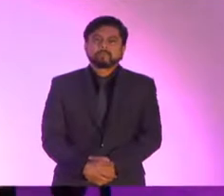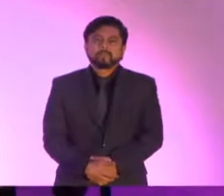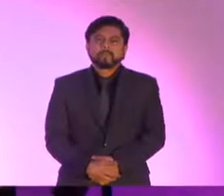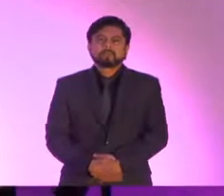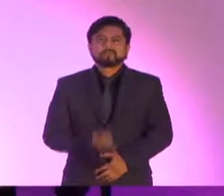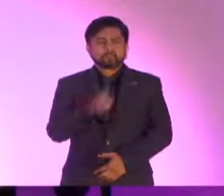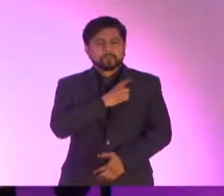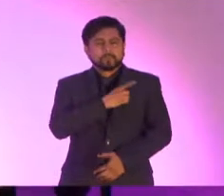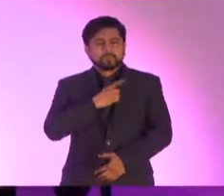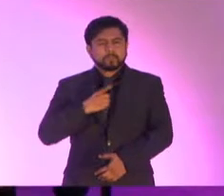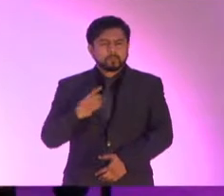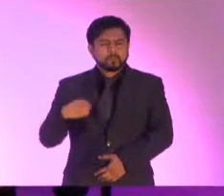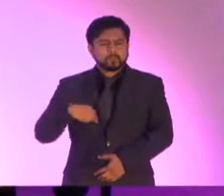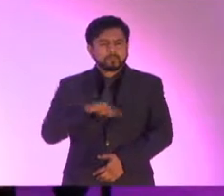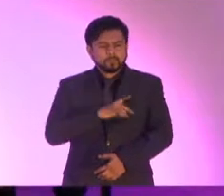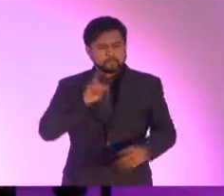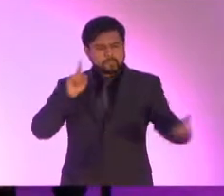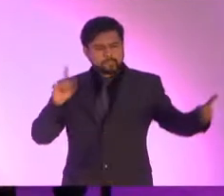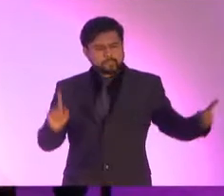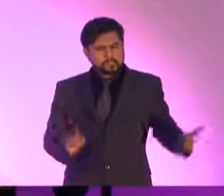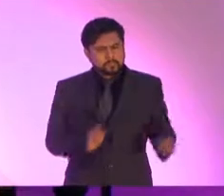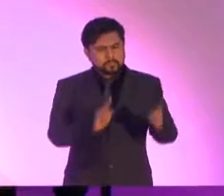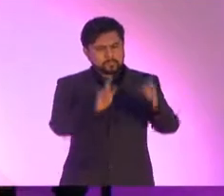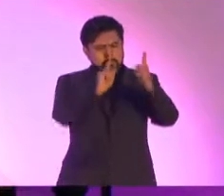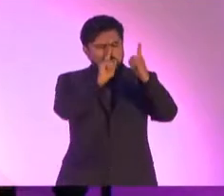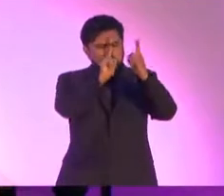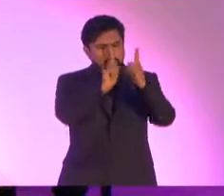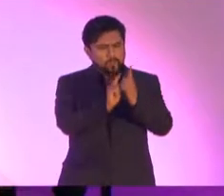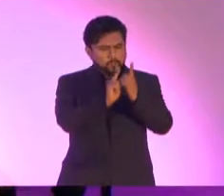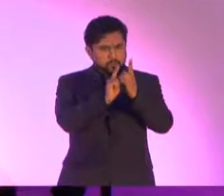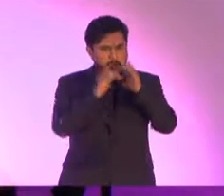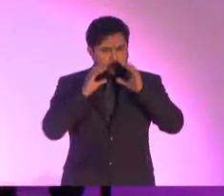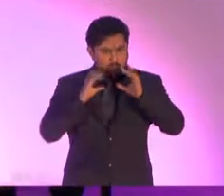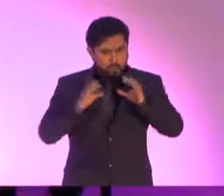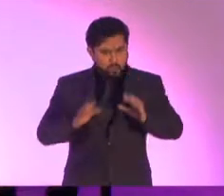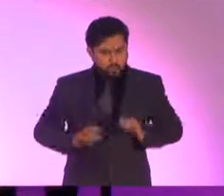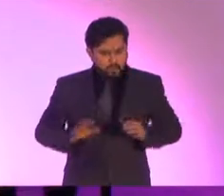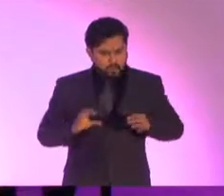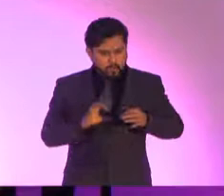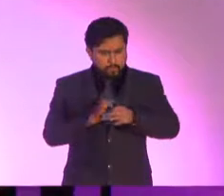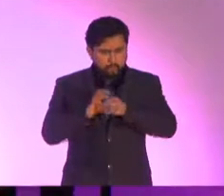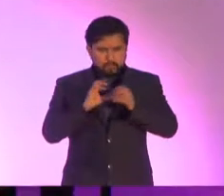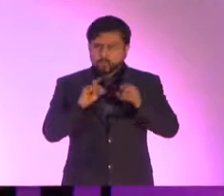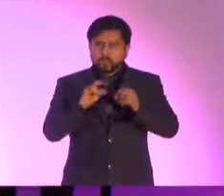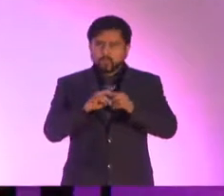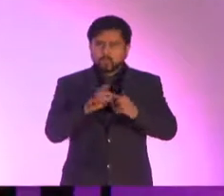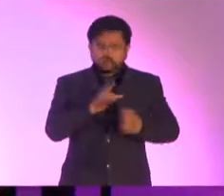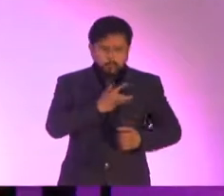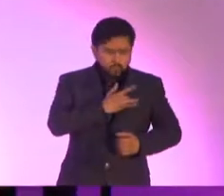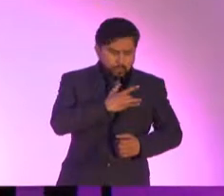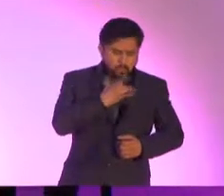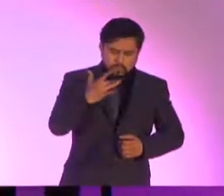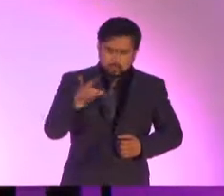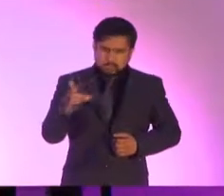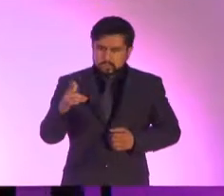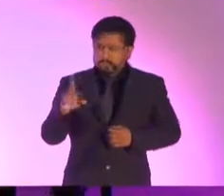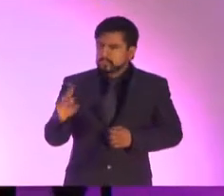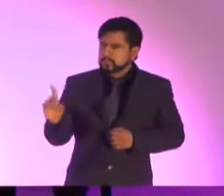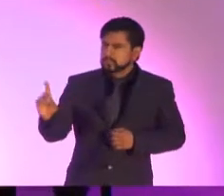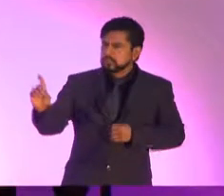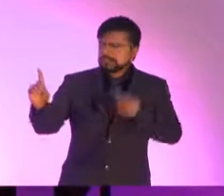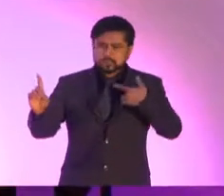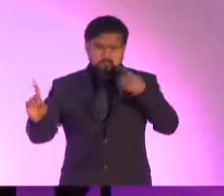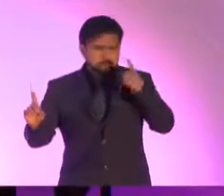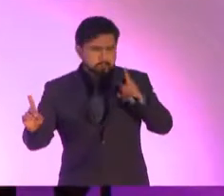Debíamos entonces encontrarnos, y no solo como cuerpos, también los corazones extraviados que creíamos